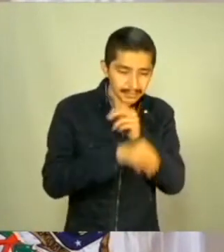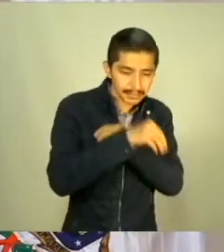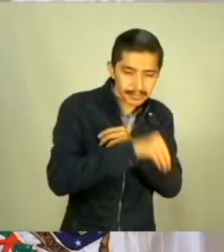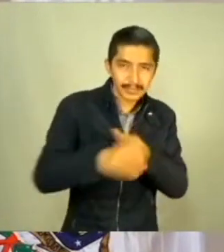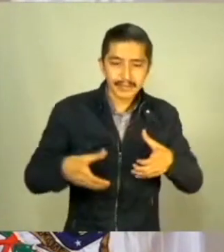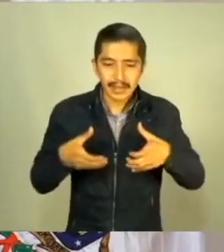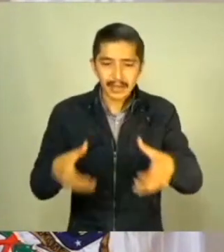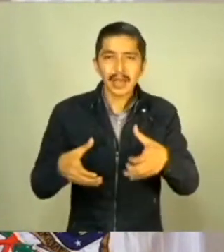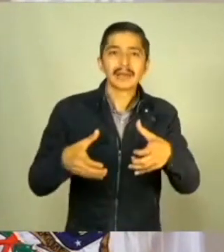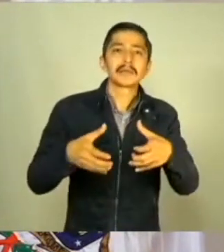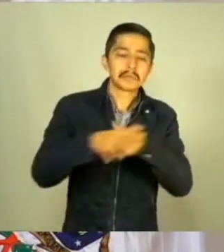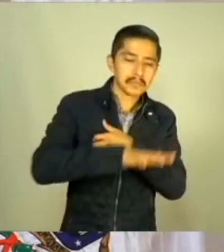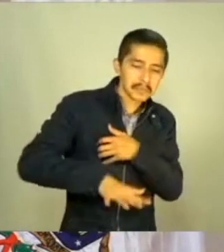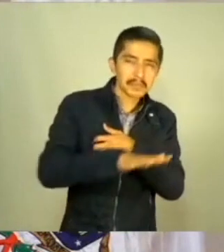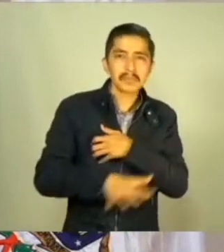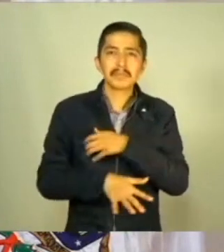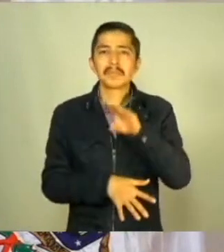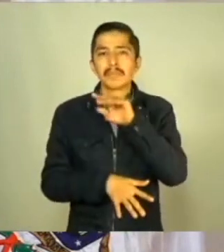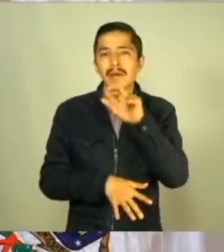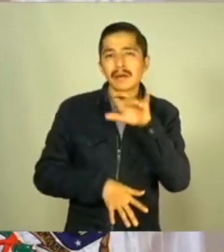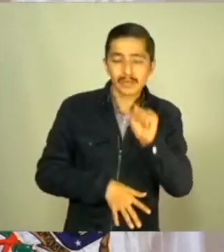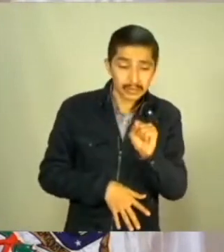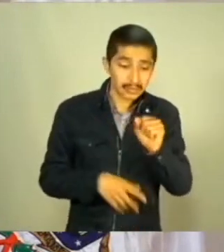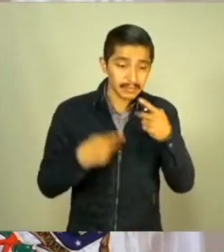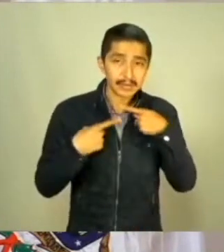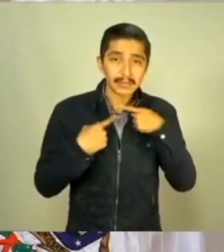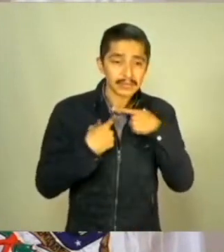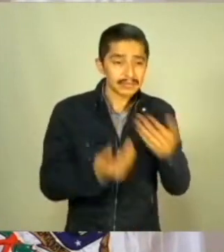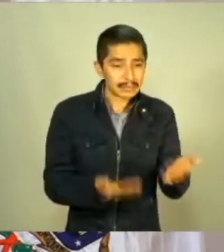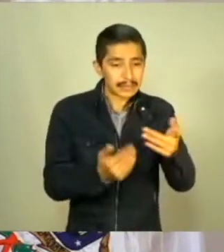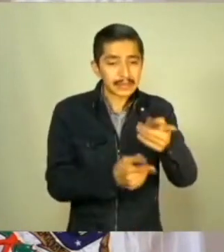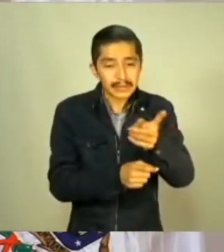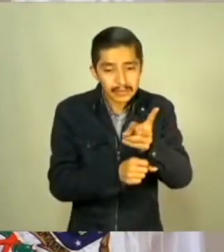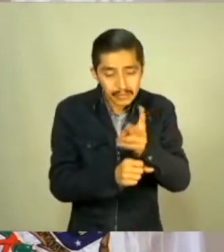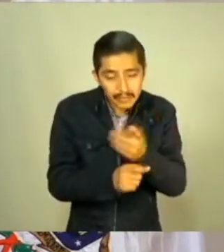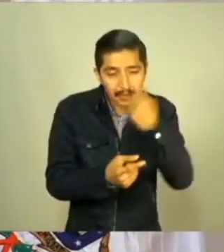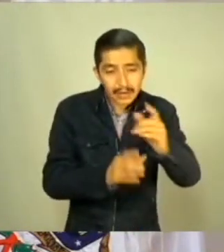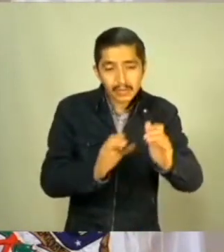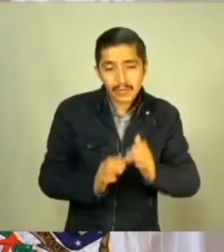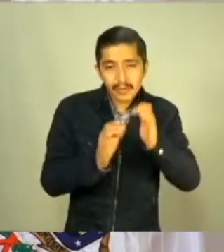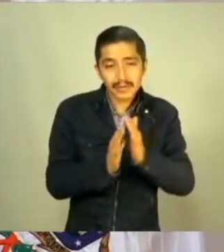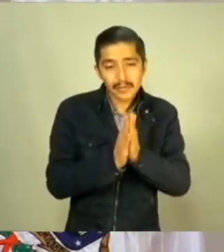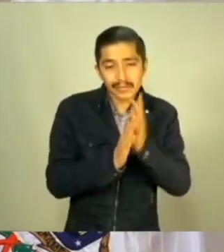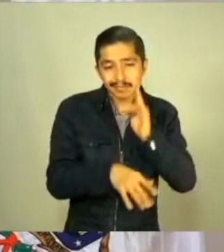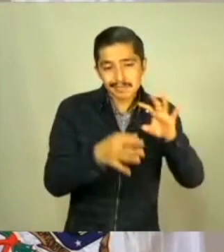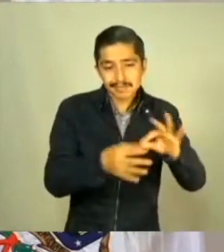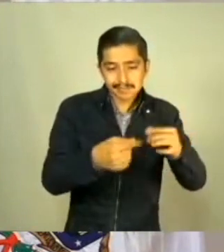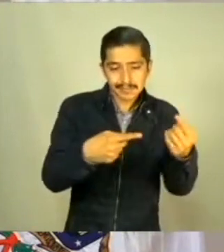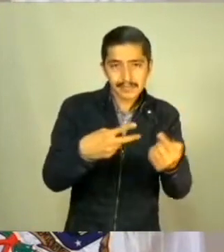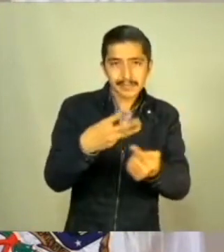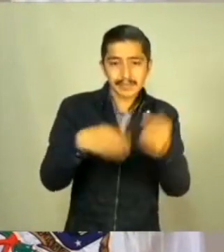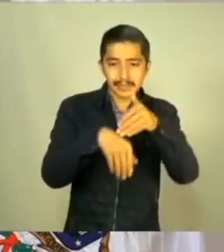colonias barrios invitando a la población a cuidarse y evitar que se relajen las medidas ordenadas